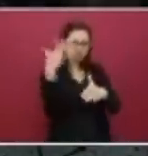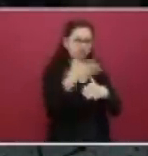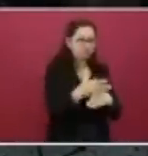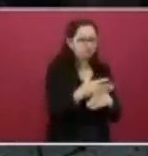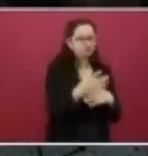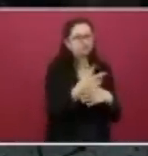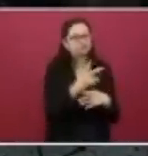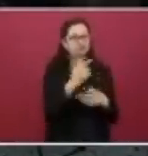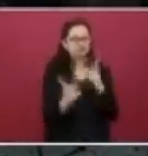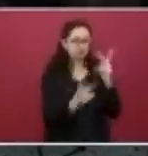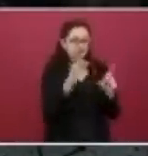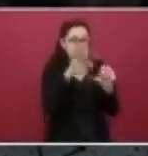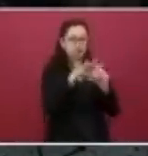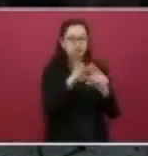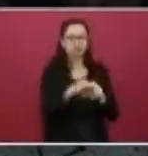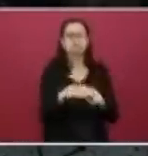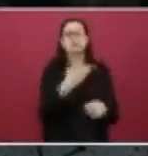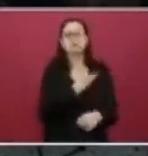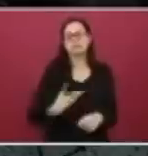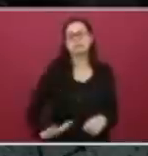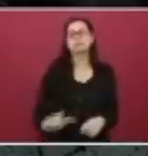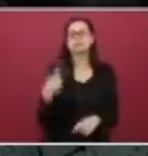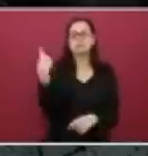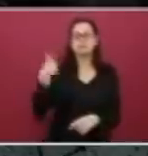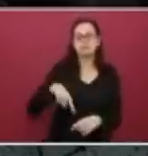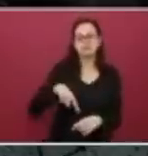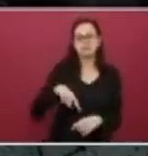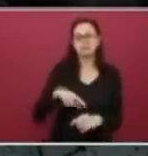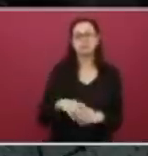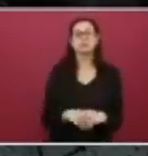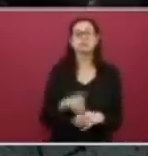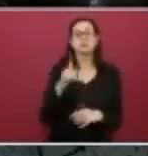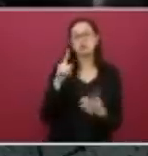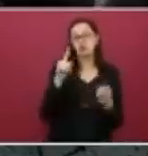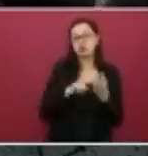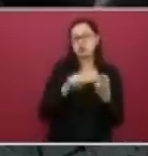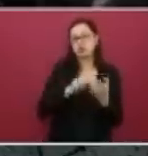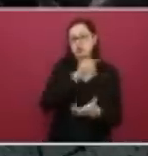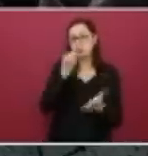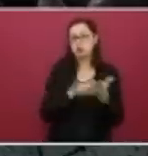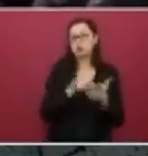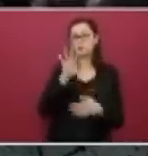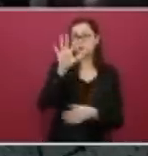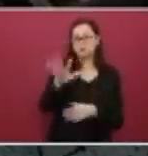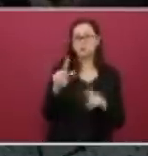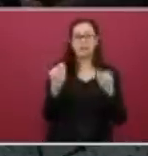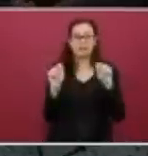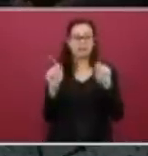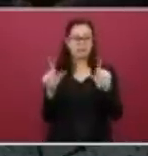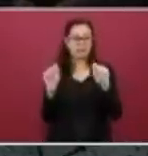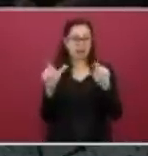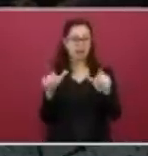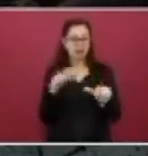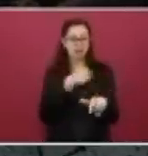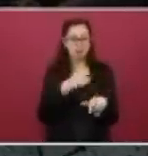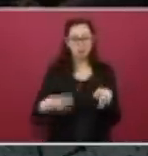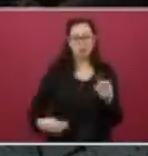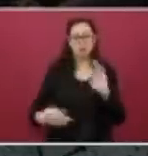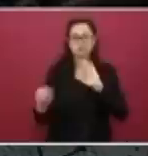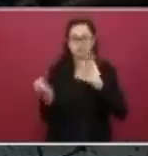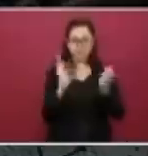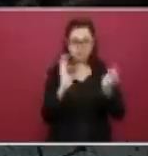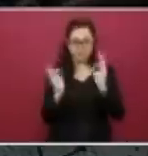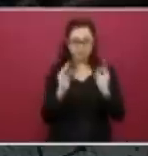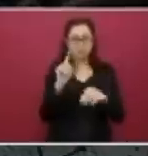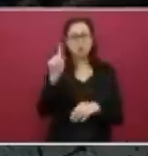la instrucción del presidente es entra escala en los municipios afectados en puebla